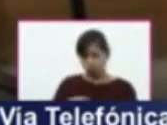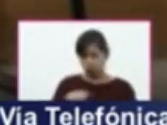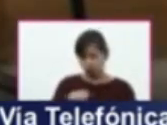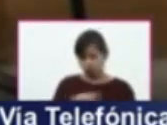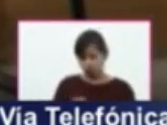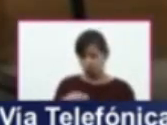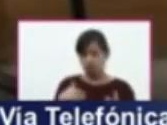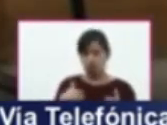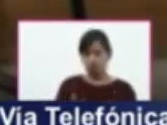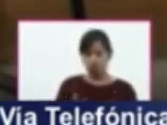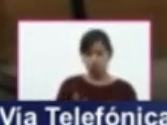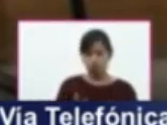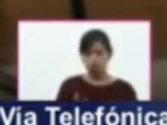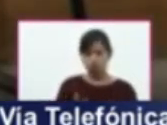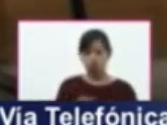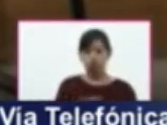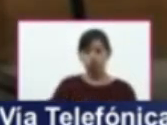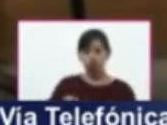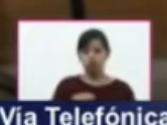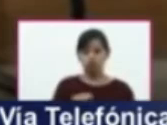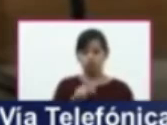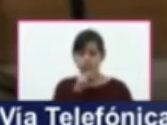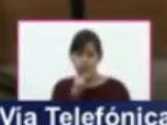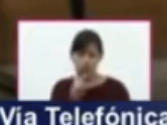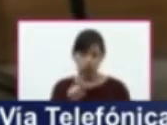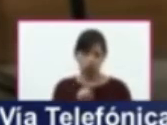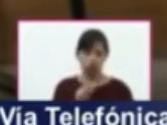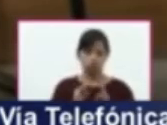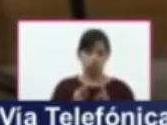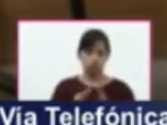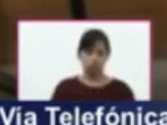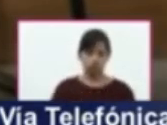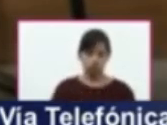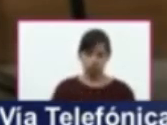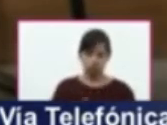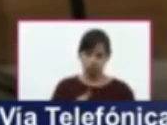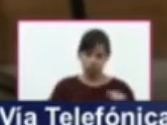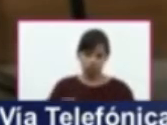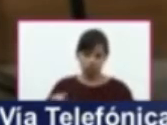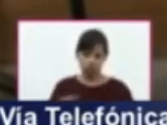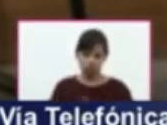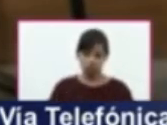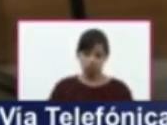electoral se han callado, no lo han dicho. Amigos y